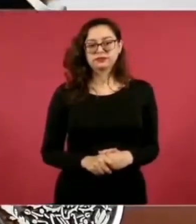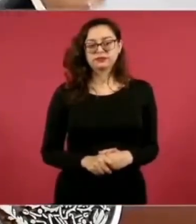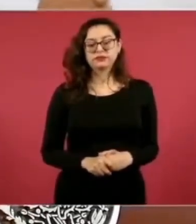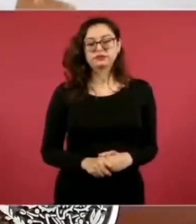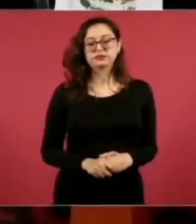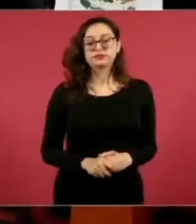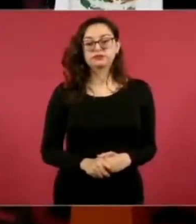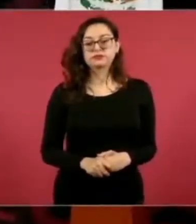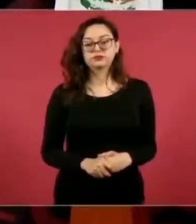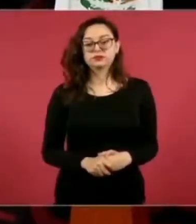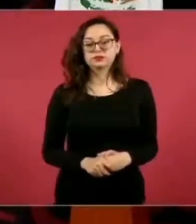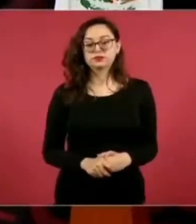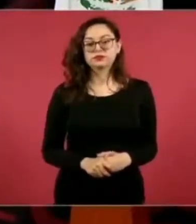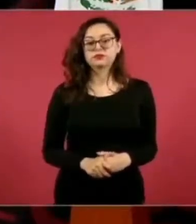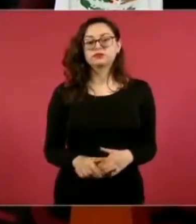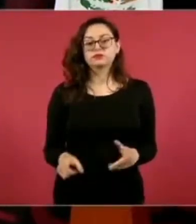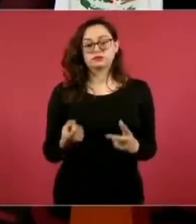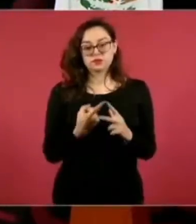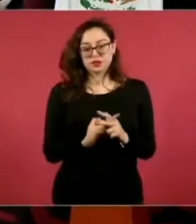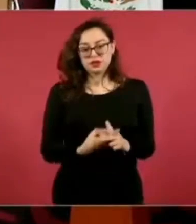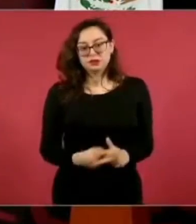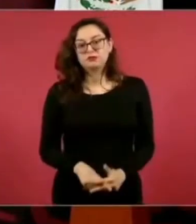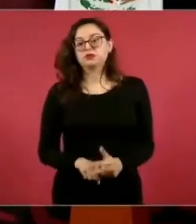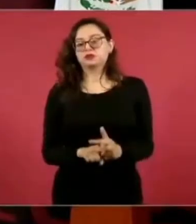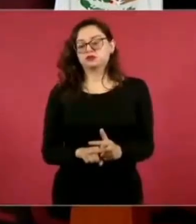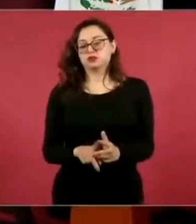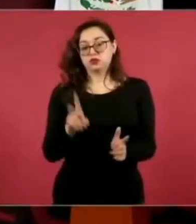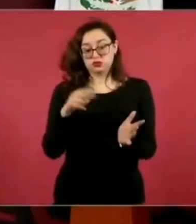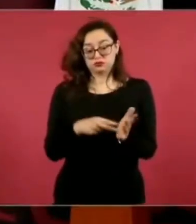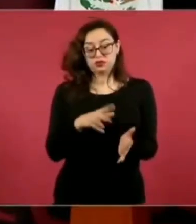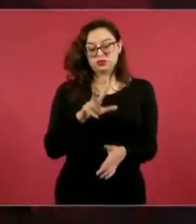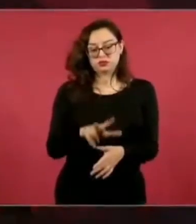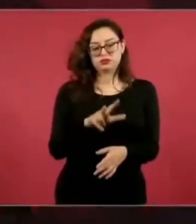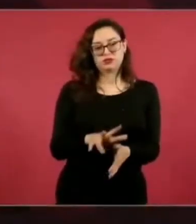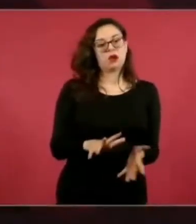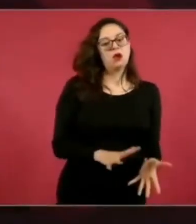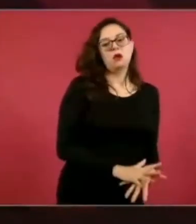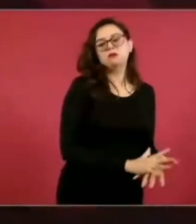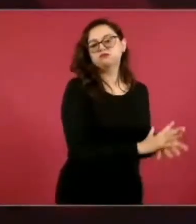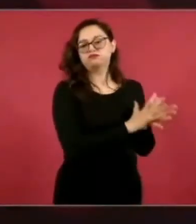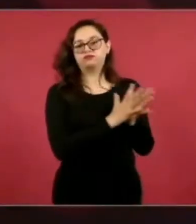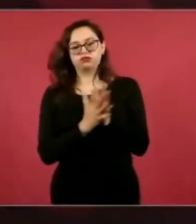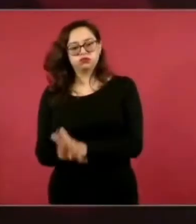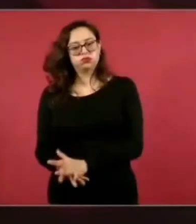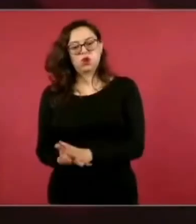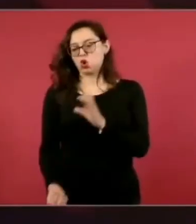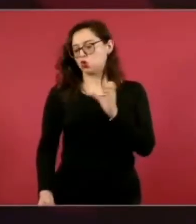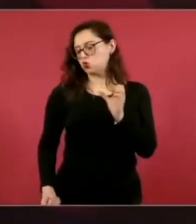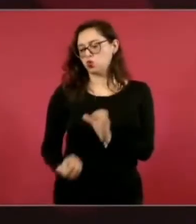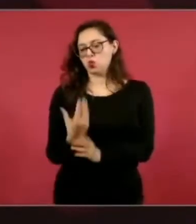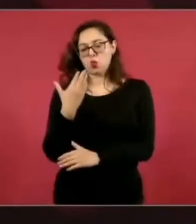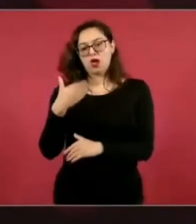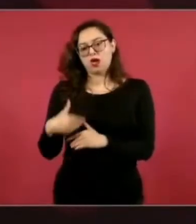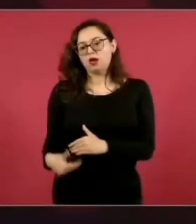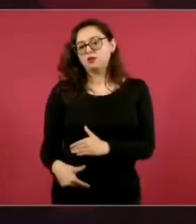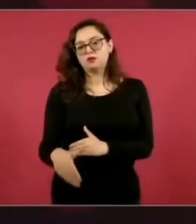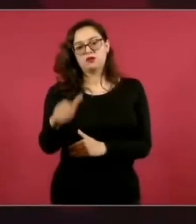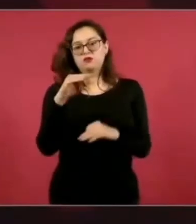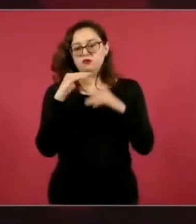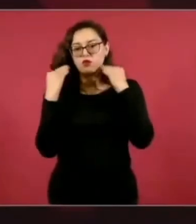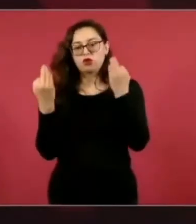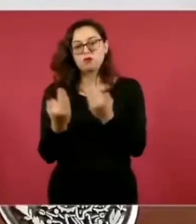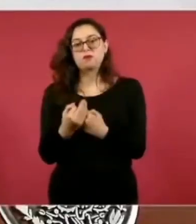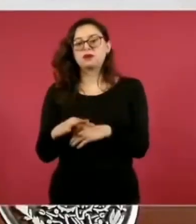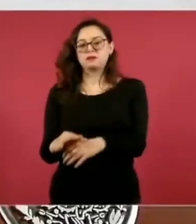Y se echó a andar una transformación, un nuevo cambio, un cambio